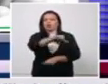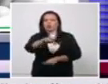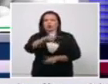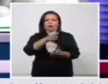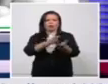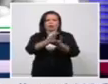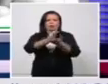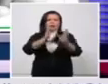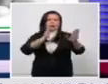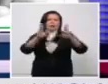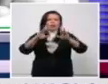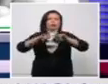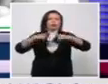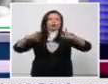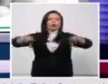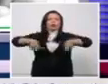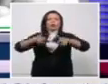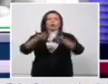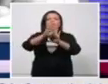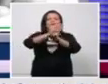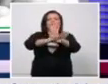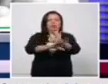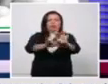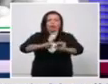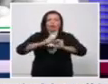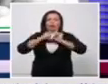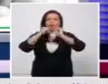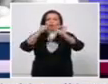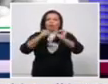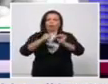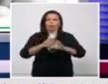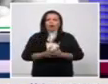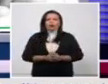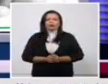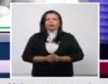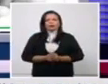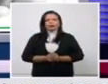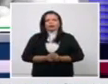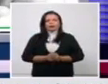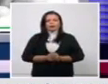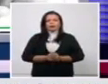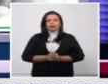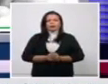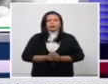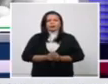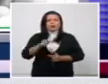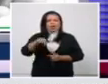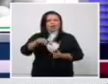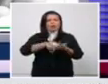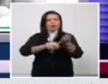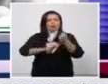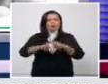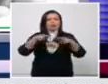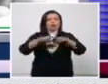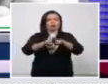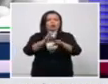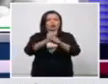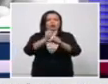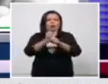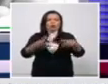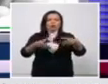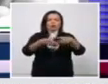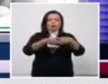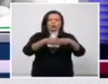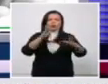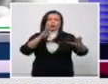para el cumplimiento de las medidas implementadas por el sistema sanitario de la provincia, junto bienvenido al Grupo Temporal de Trabajo. Desde el